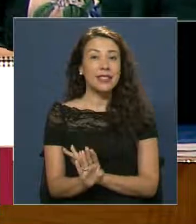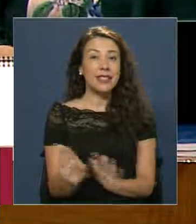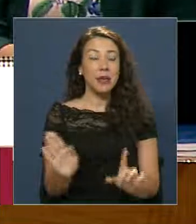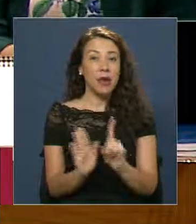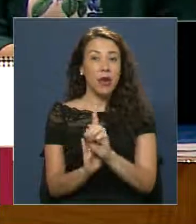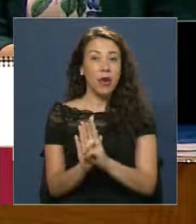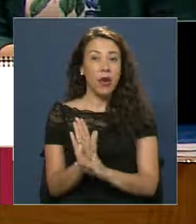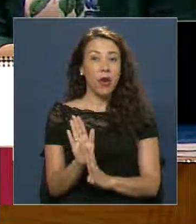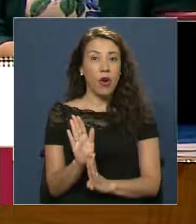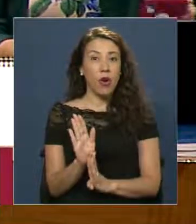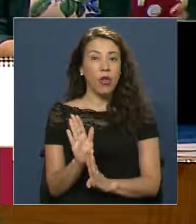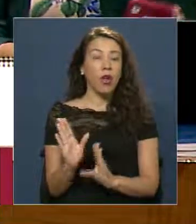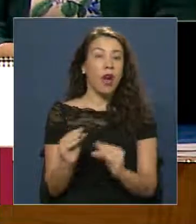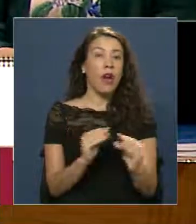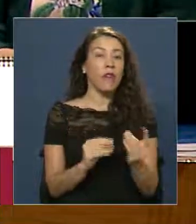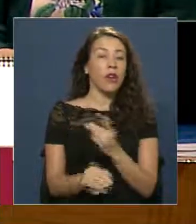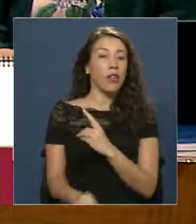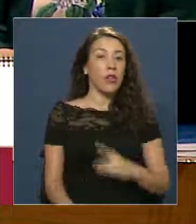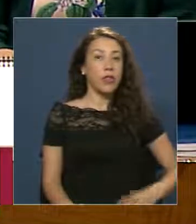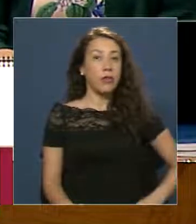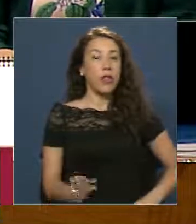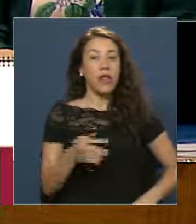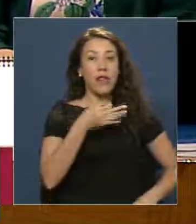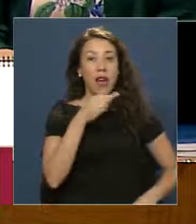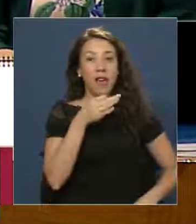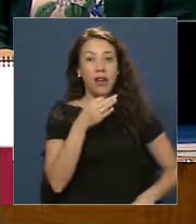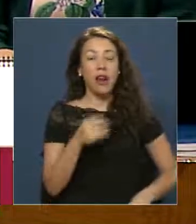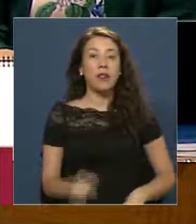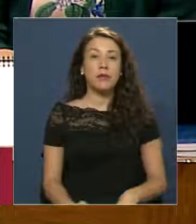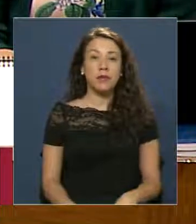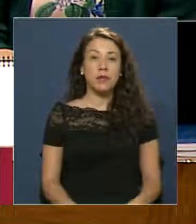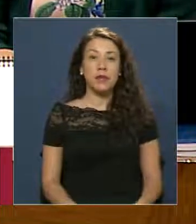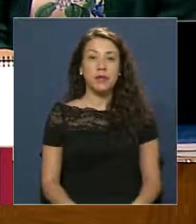orden del día, hablarán los parlamentarios que tienen que hablar, los demás